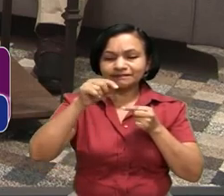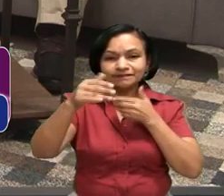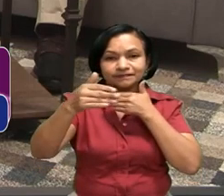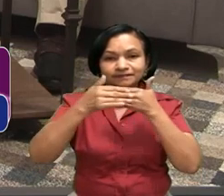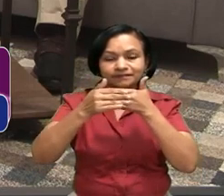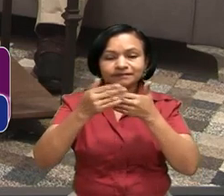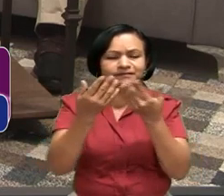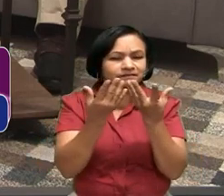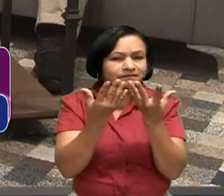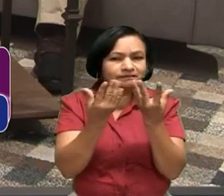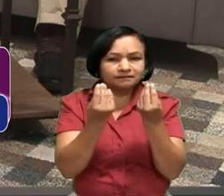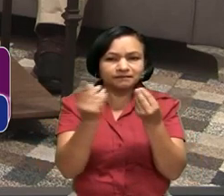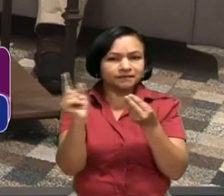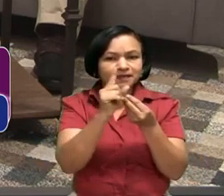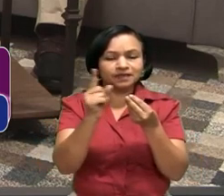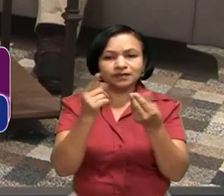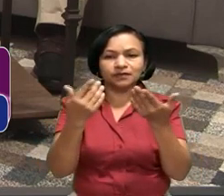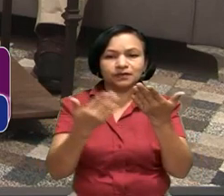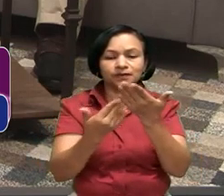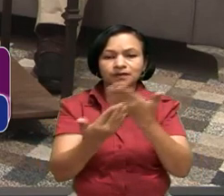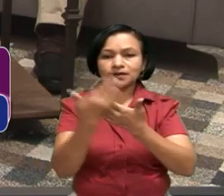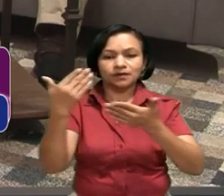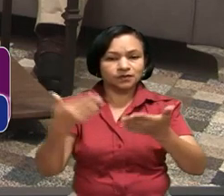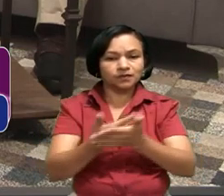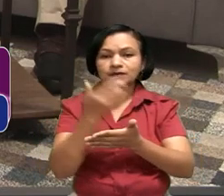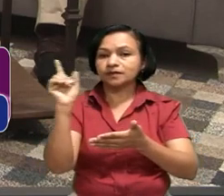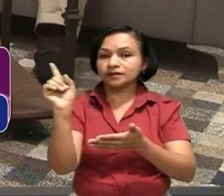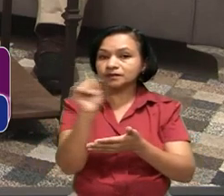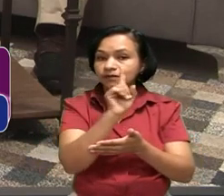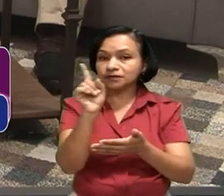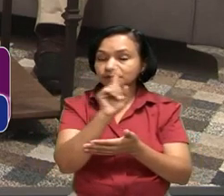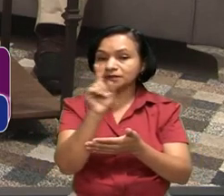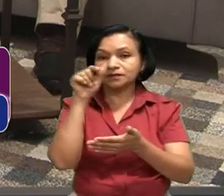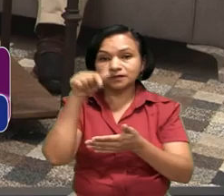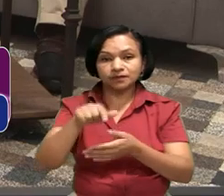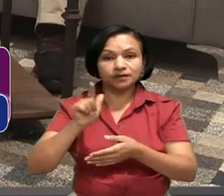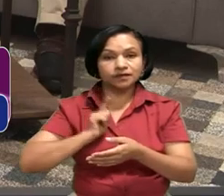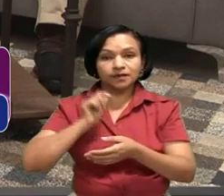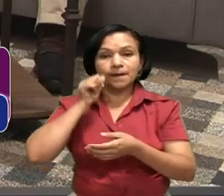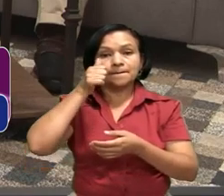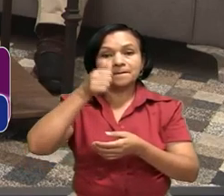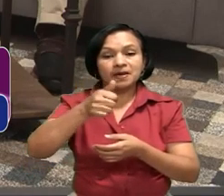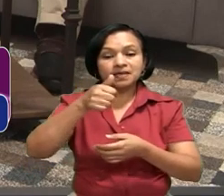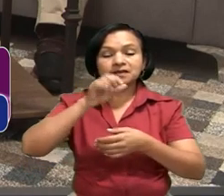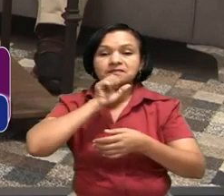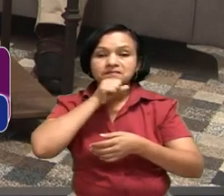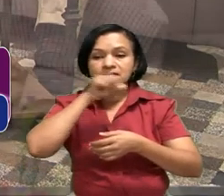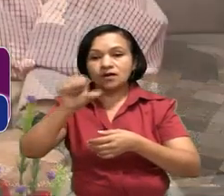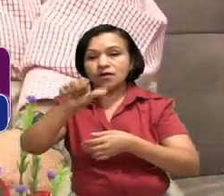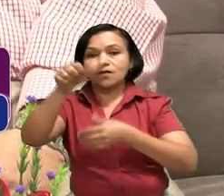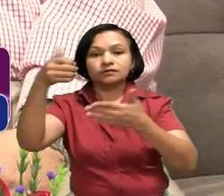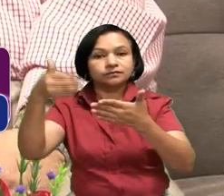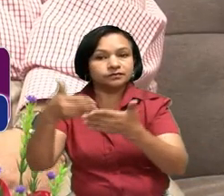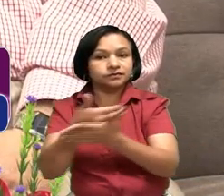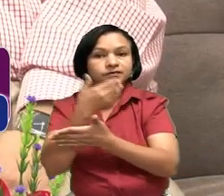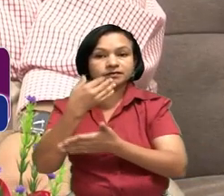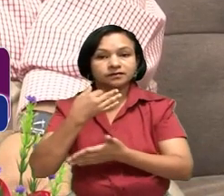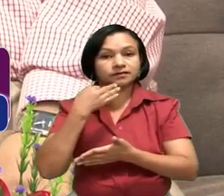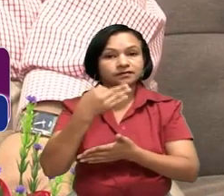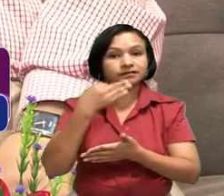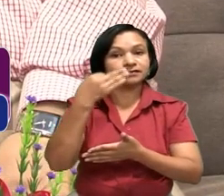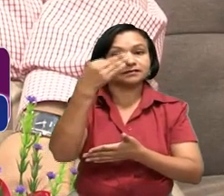miedo de que es la tecnología actual no esta tecnología que hoy tenemos mañana se va a pasar y en el futuro